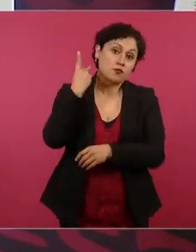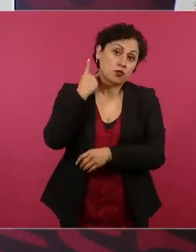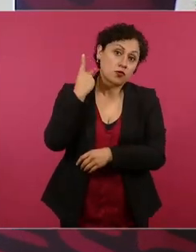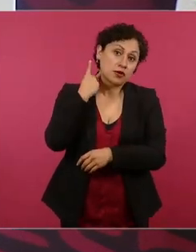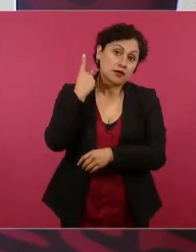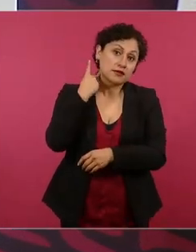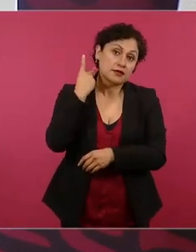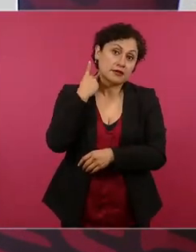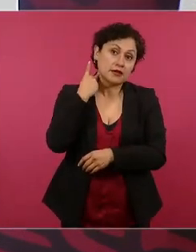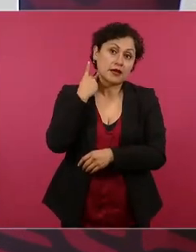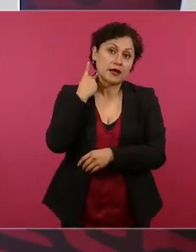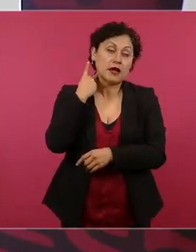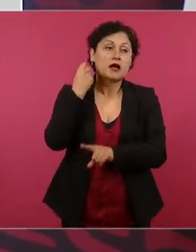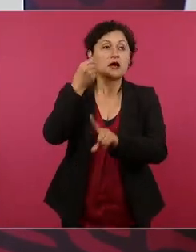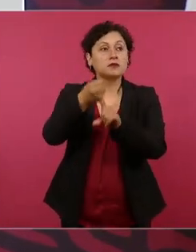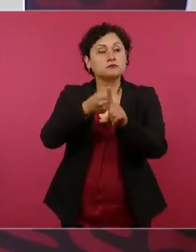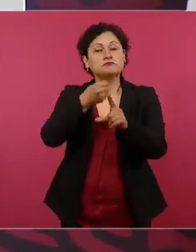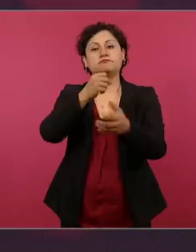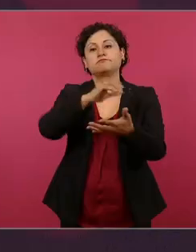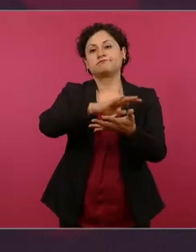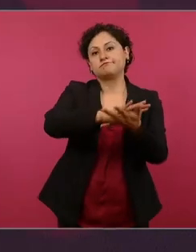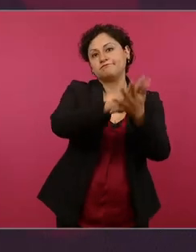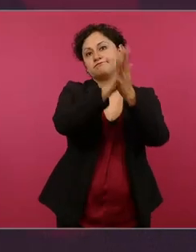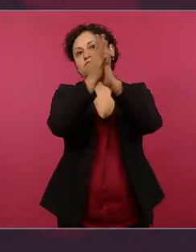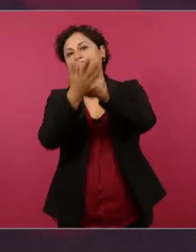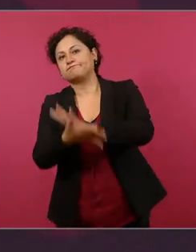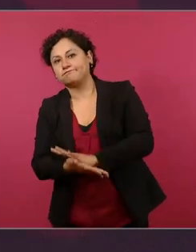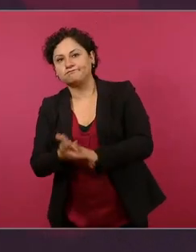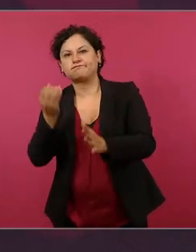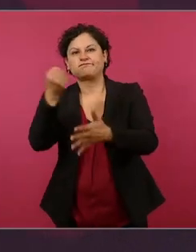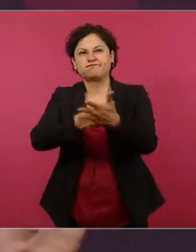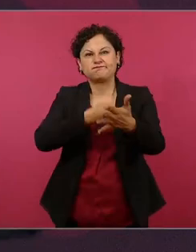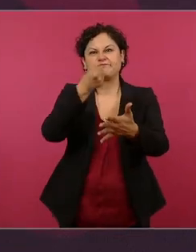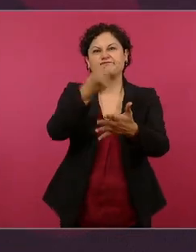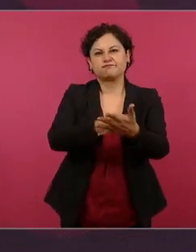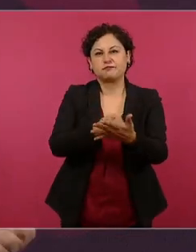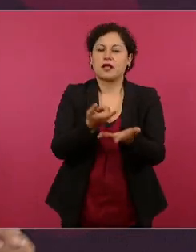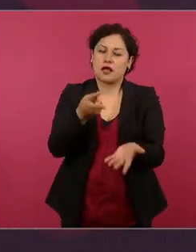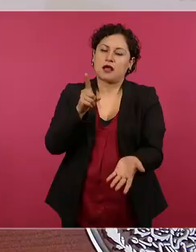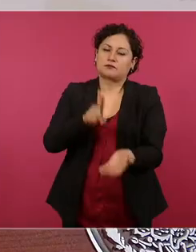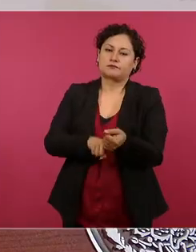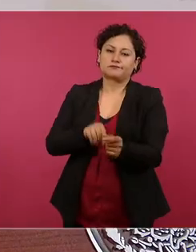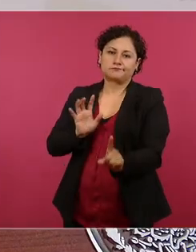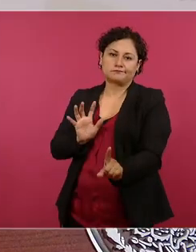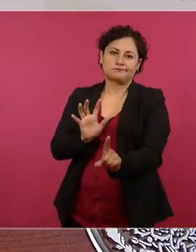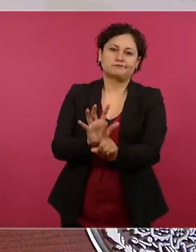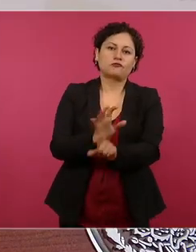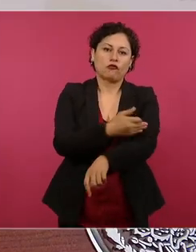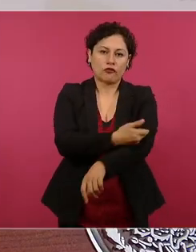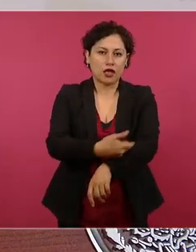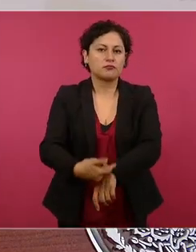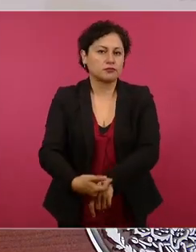para transformar sin el apoyo de la familia y de